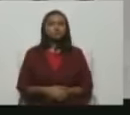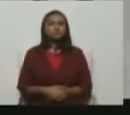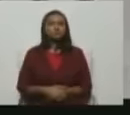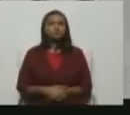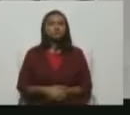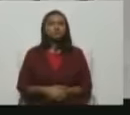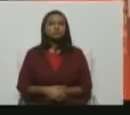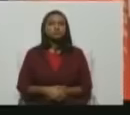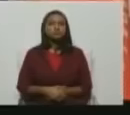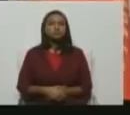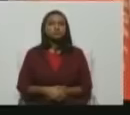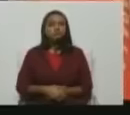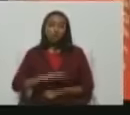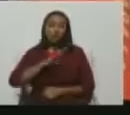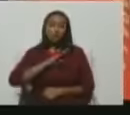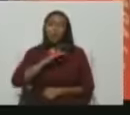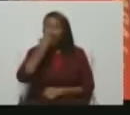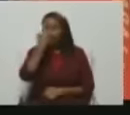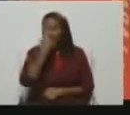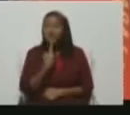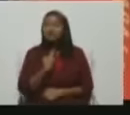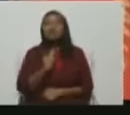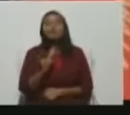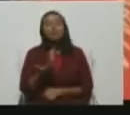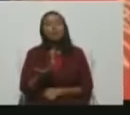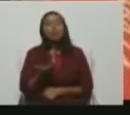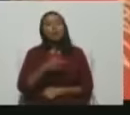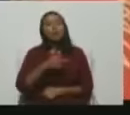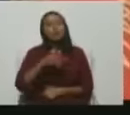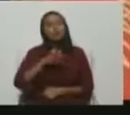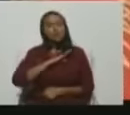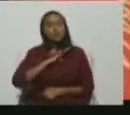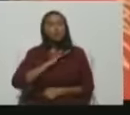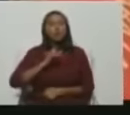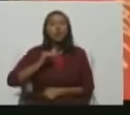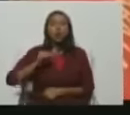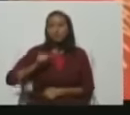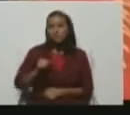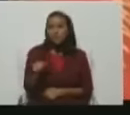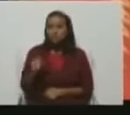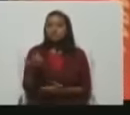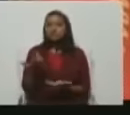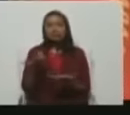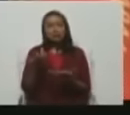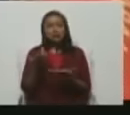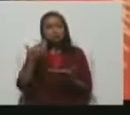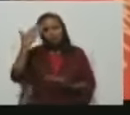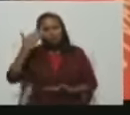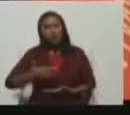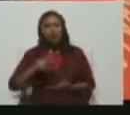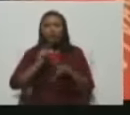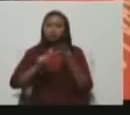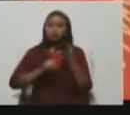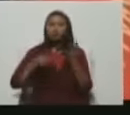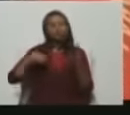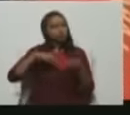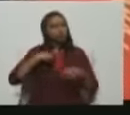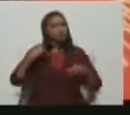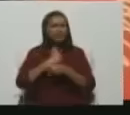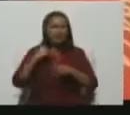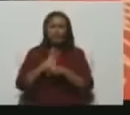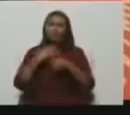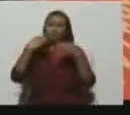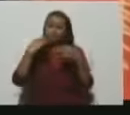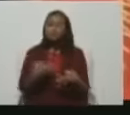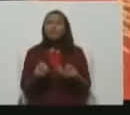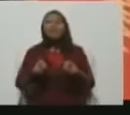que es característico, pues, del accionar de nuestros cuerpos policiales. Igualmente, bueno, estaremos trabajando para garantizar el éxito de esta gran